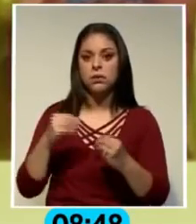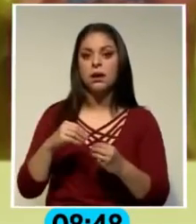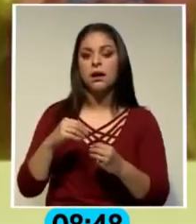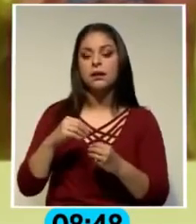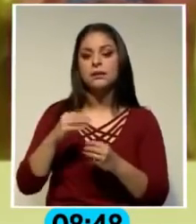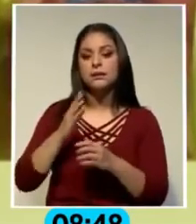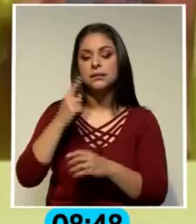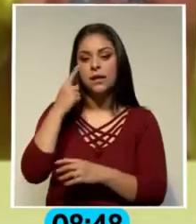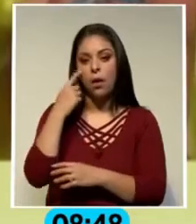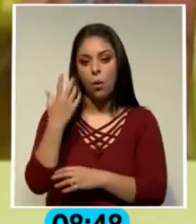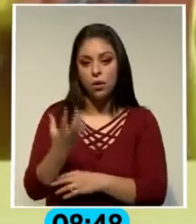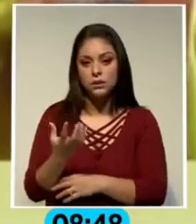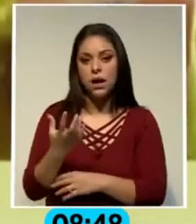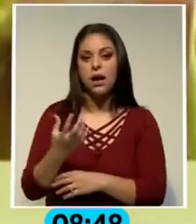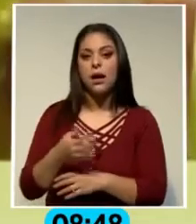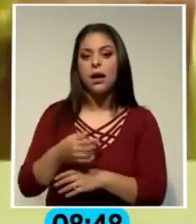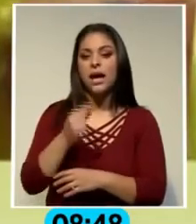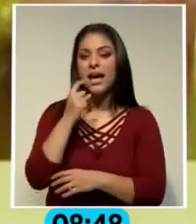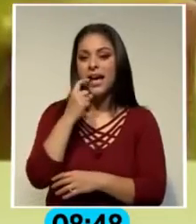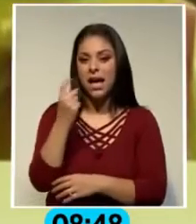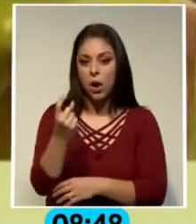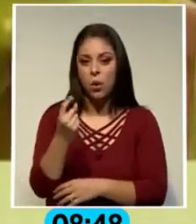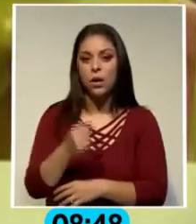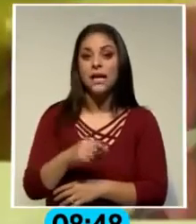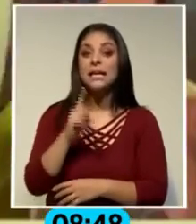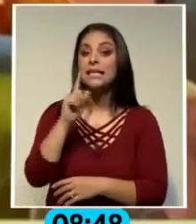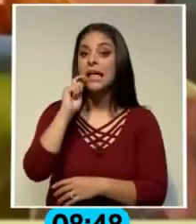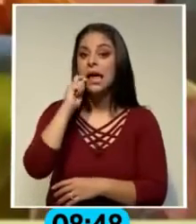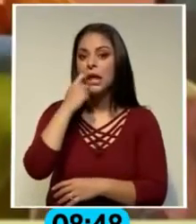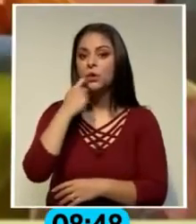y el secreto, chile panameño.